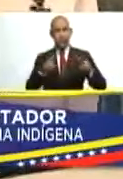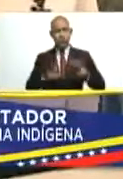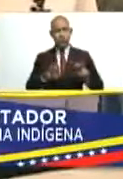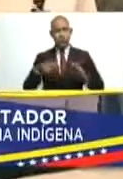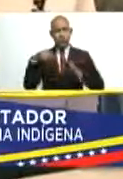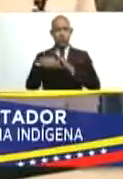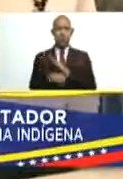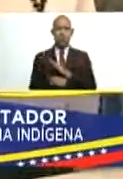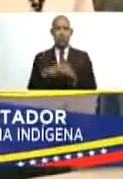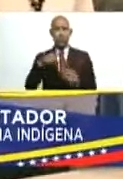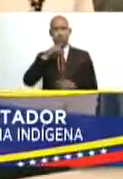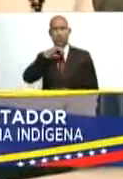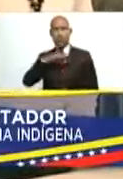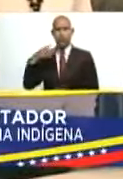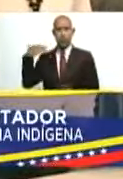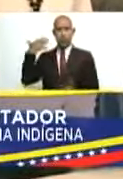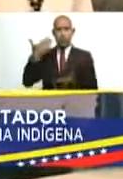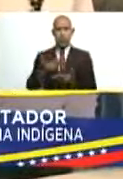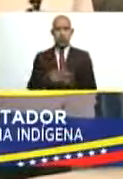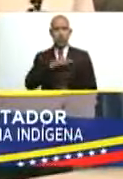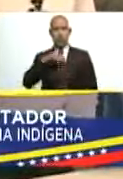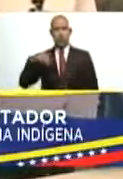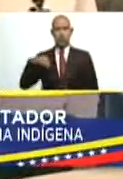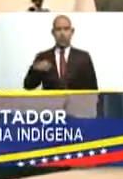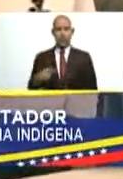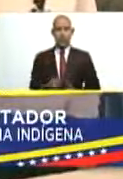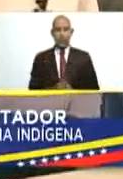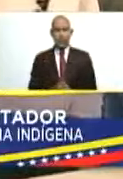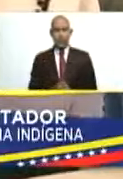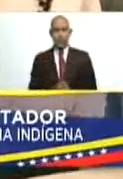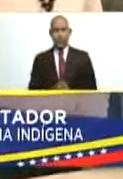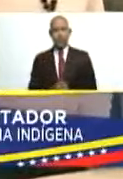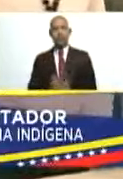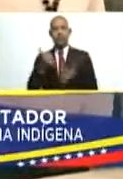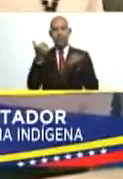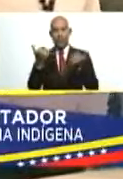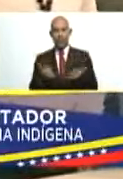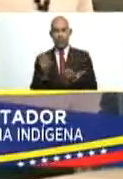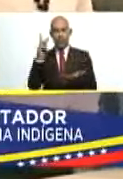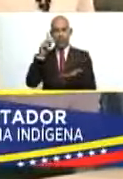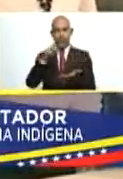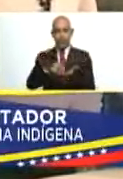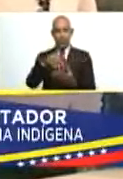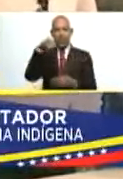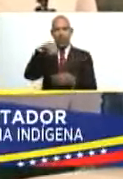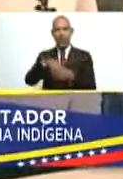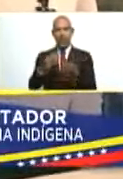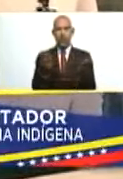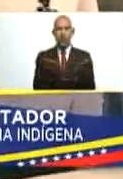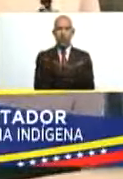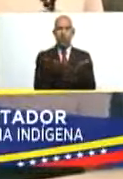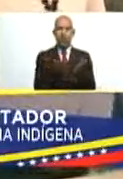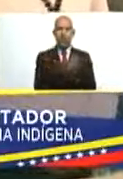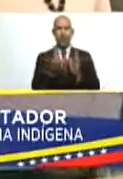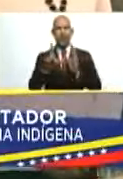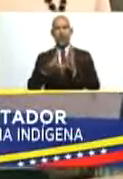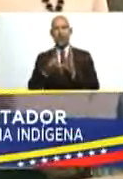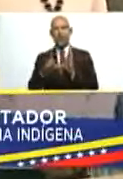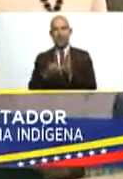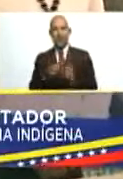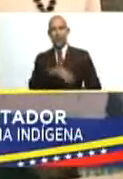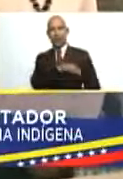nueva narrativa de nuestra historia aterrice en las aulas de clase de todo el sistema